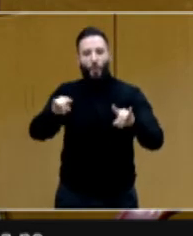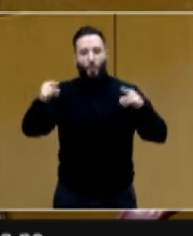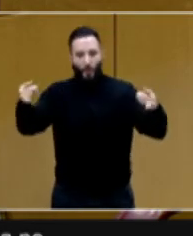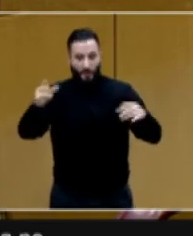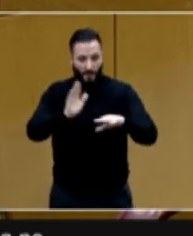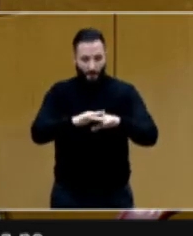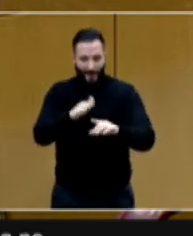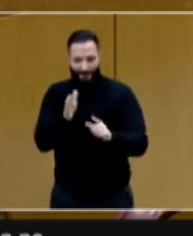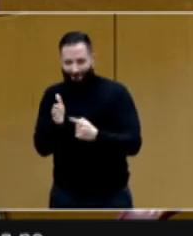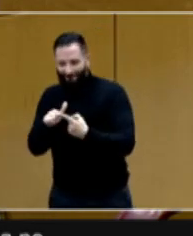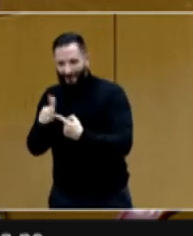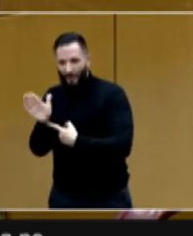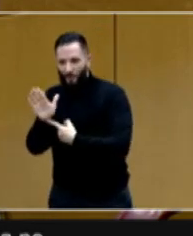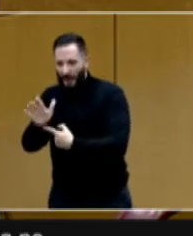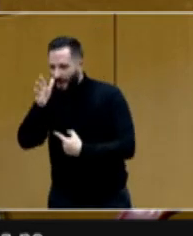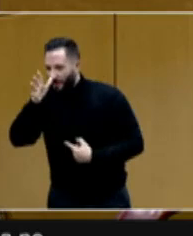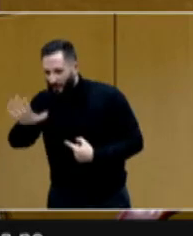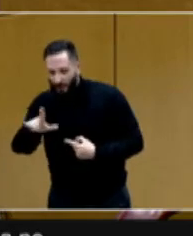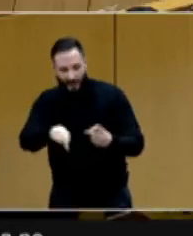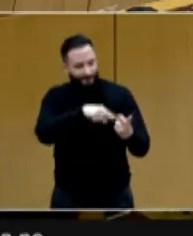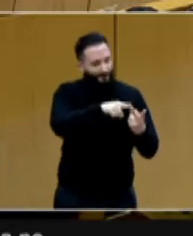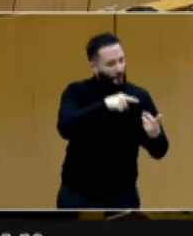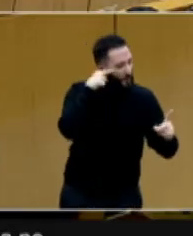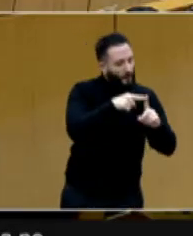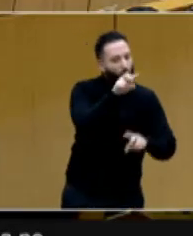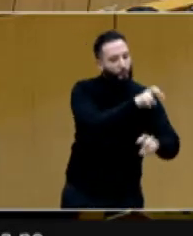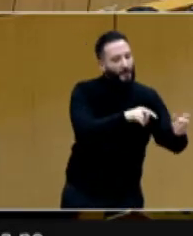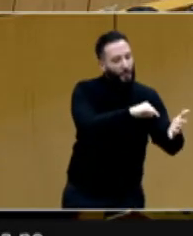y un cierto planteamiento también de búsqueda de soluciones